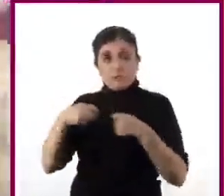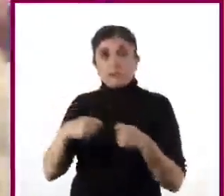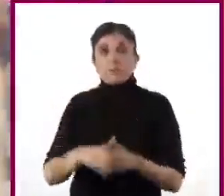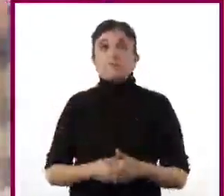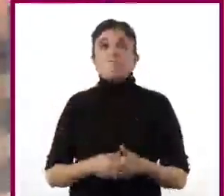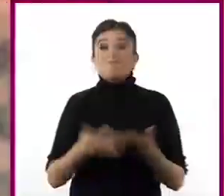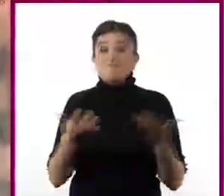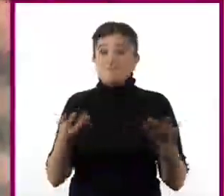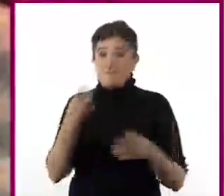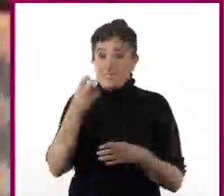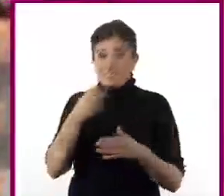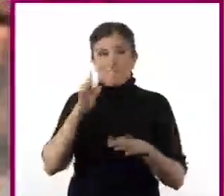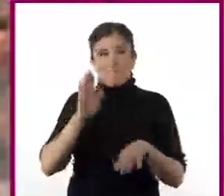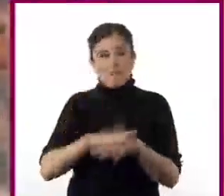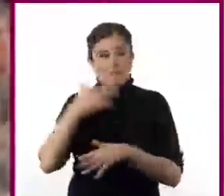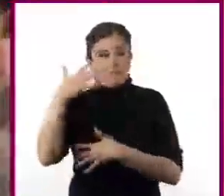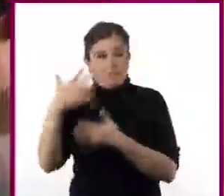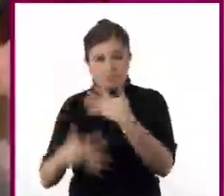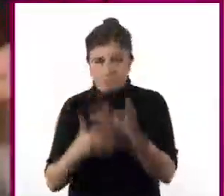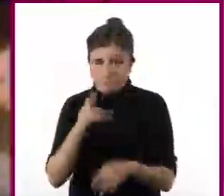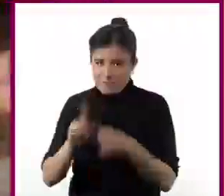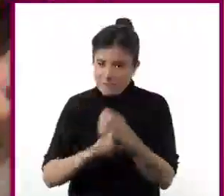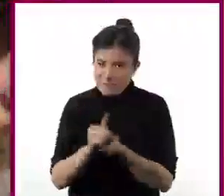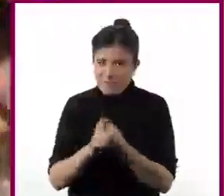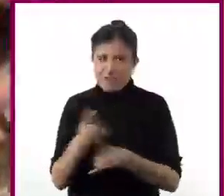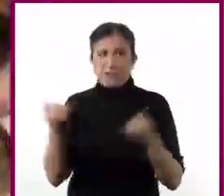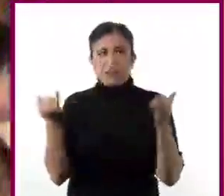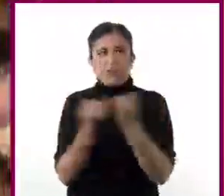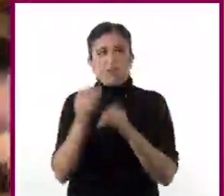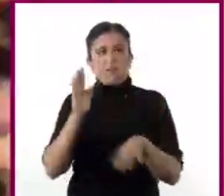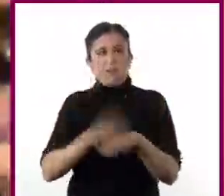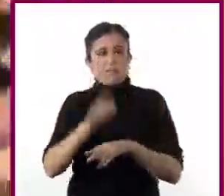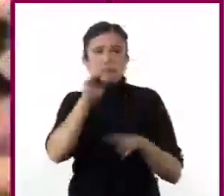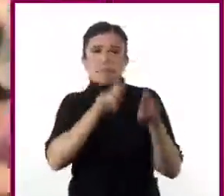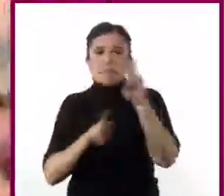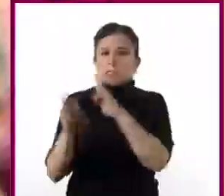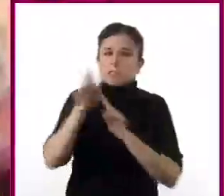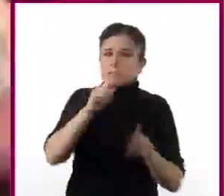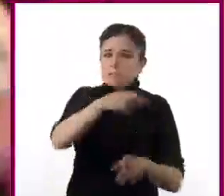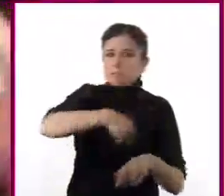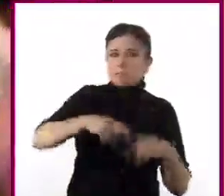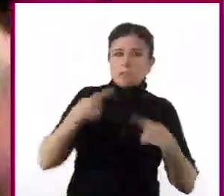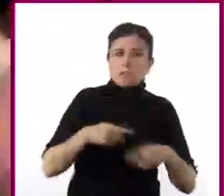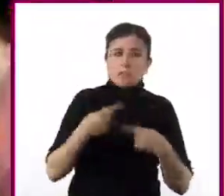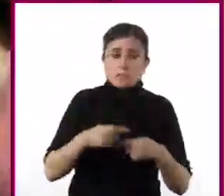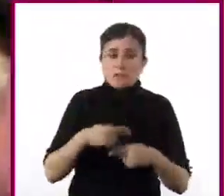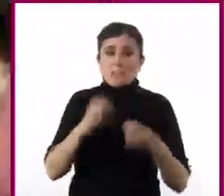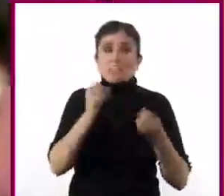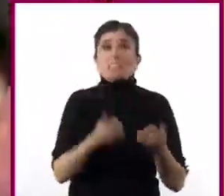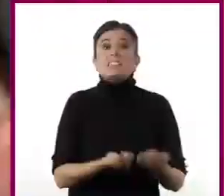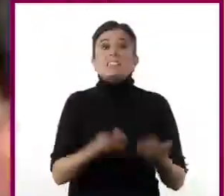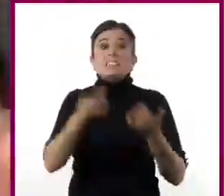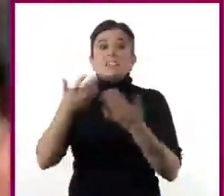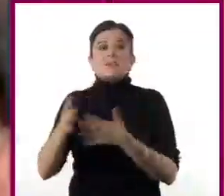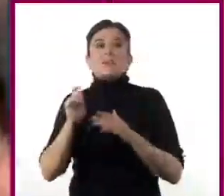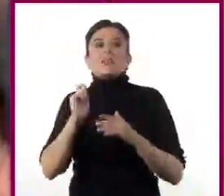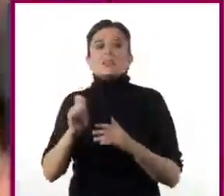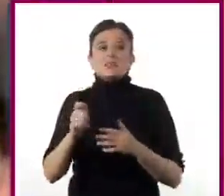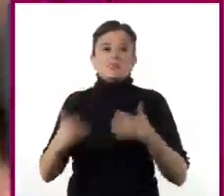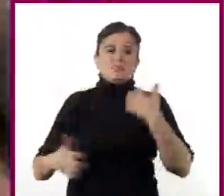hay también más agravios, hay también mayores inquietudes que probablemente lleven a